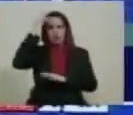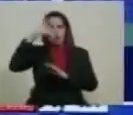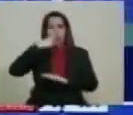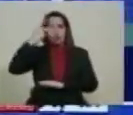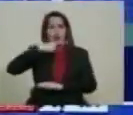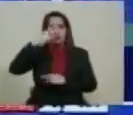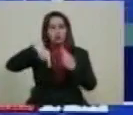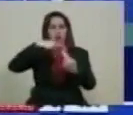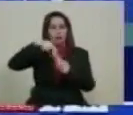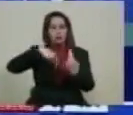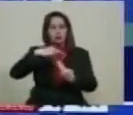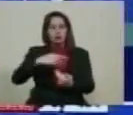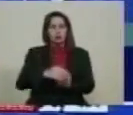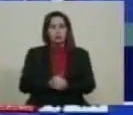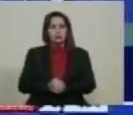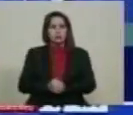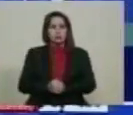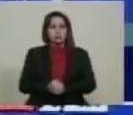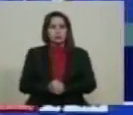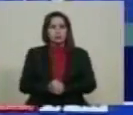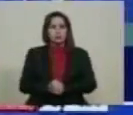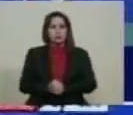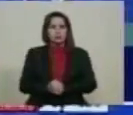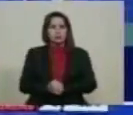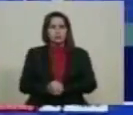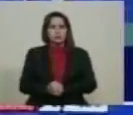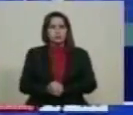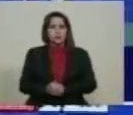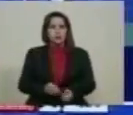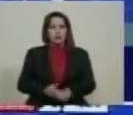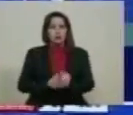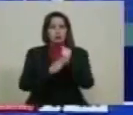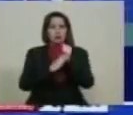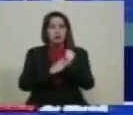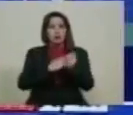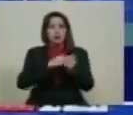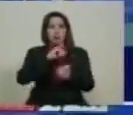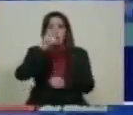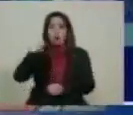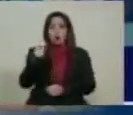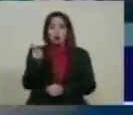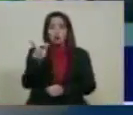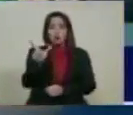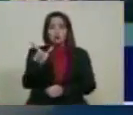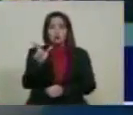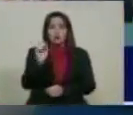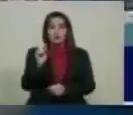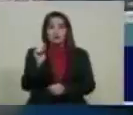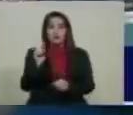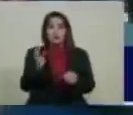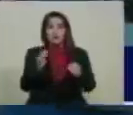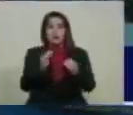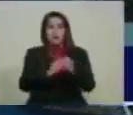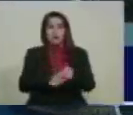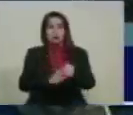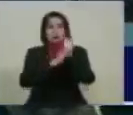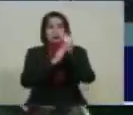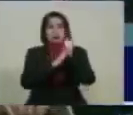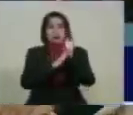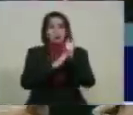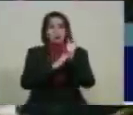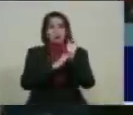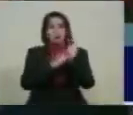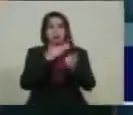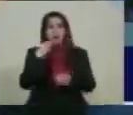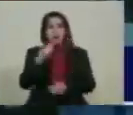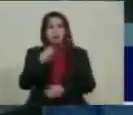Revolución, a la Dirección Nacional de la JPSUV y a la Dirección Nacional del PSUV, ponerse de pie, por favor,